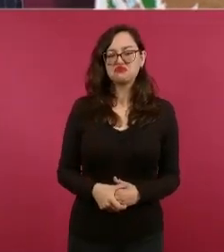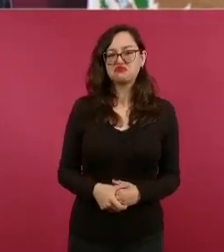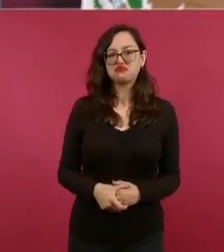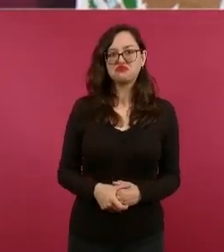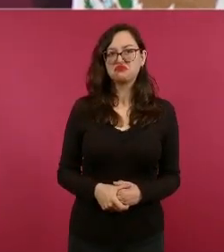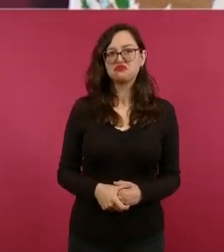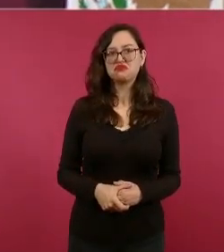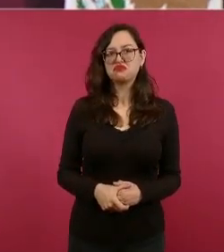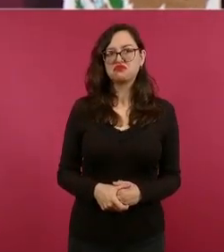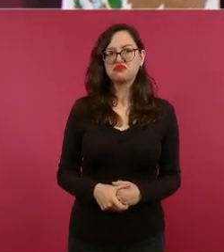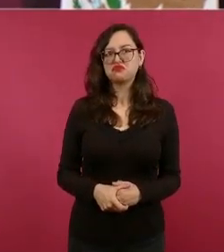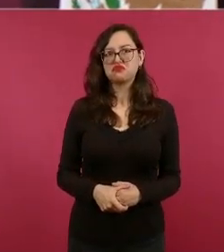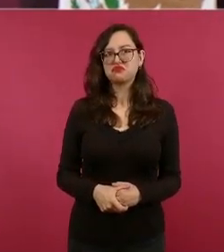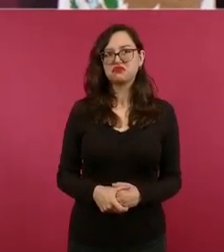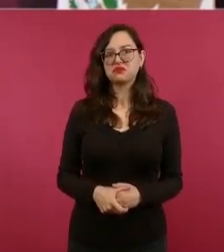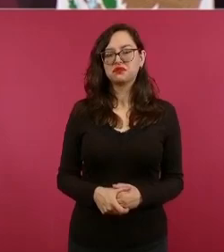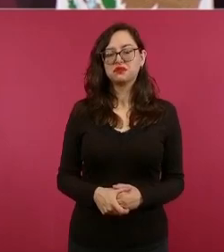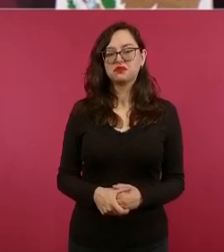una